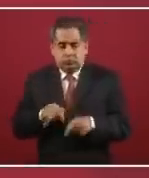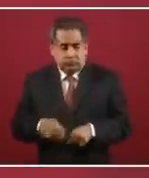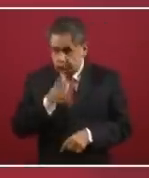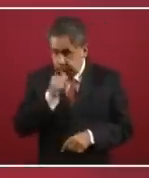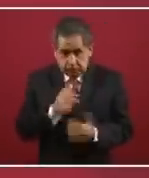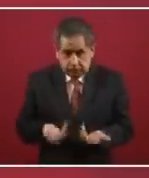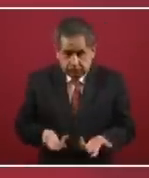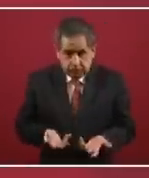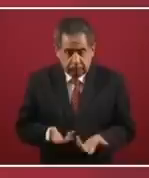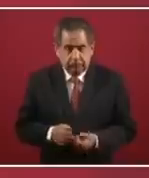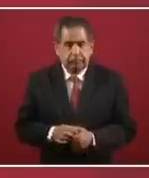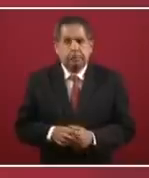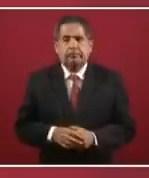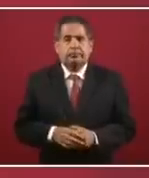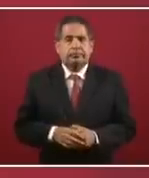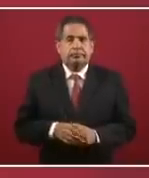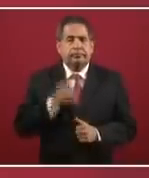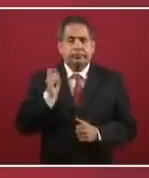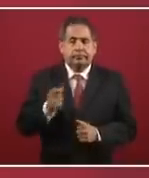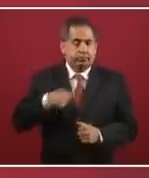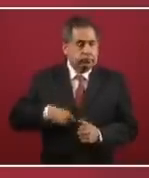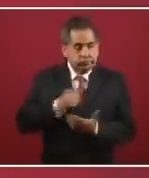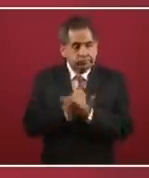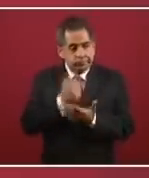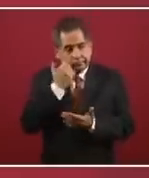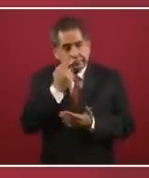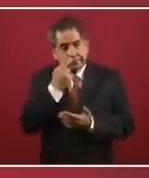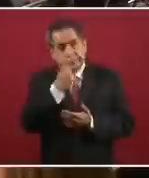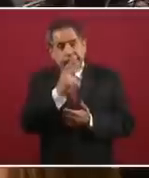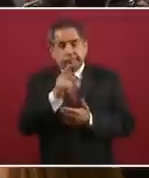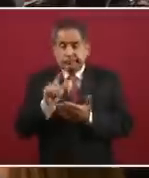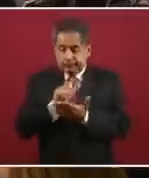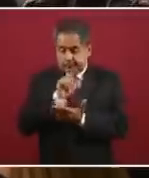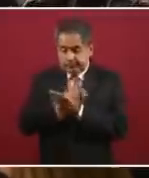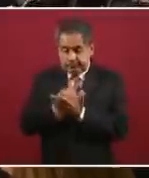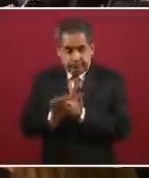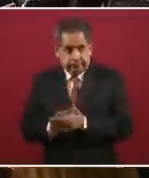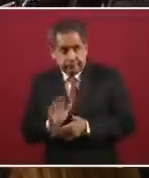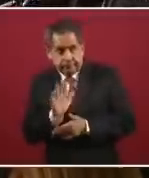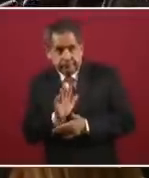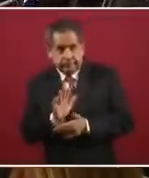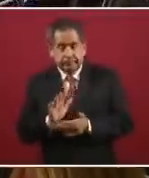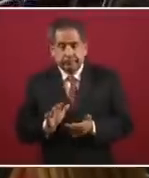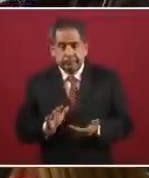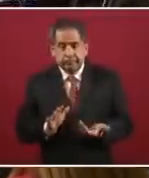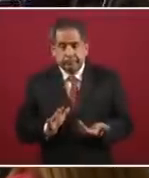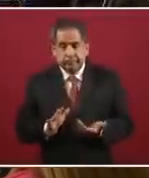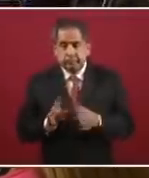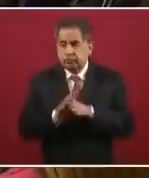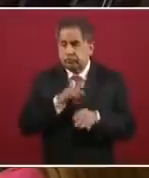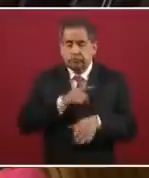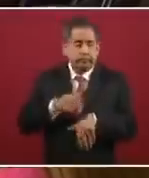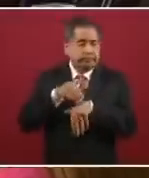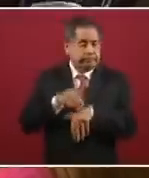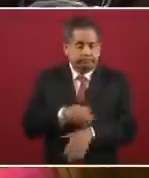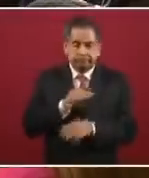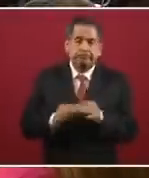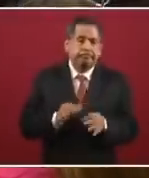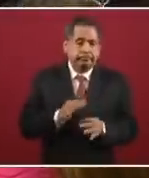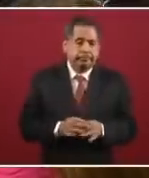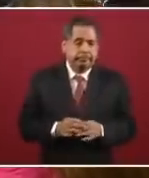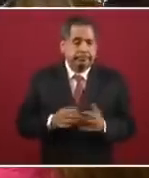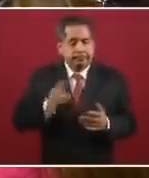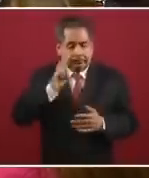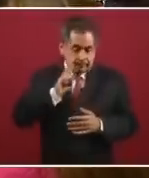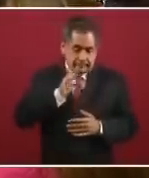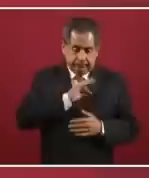Entonces, lo que estamos exigiendo es que, conforme a lo que la ley dispone, se aplique y